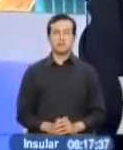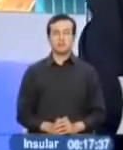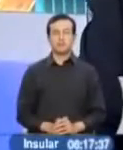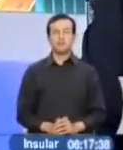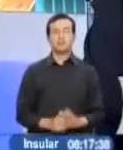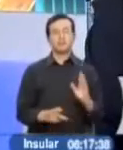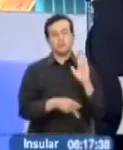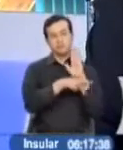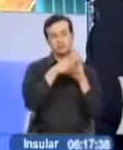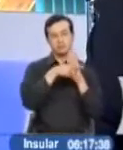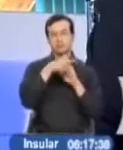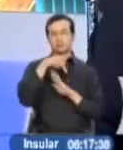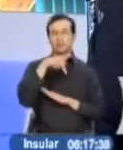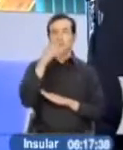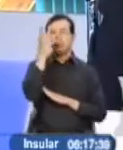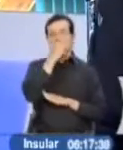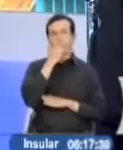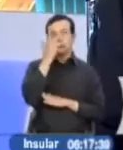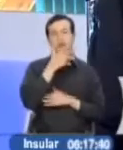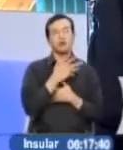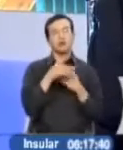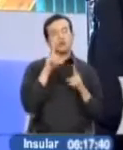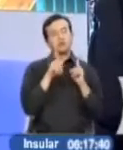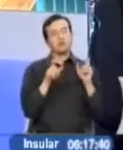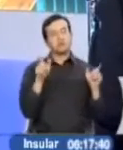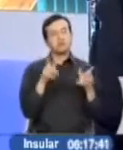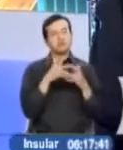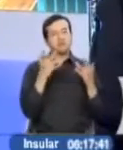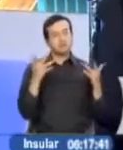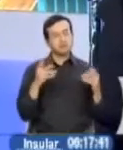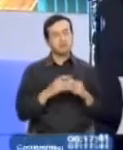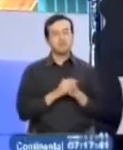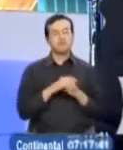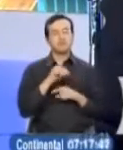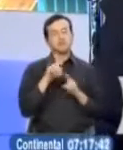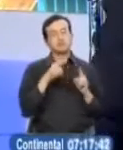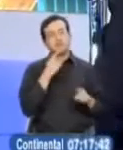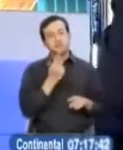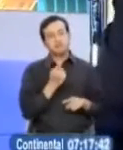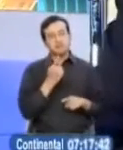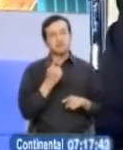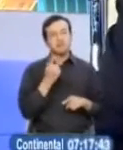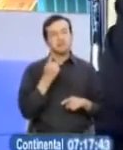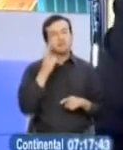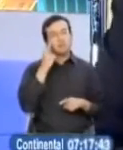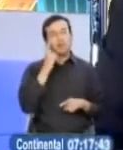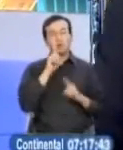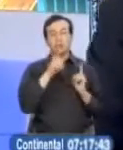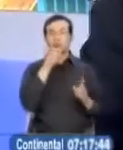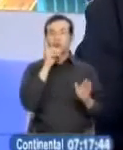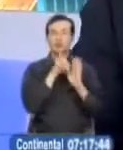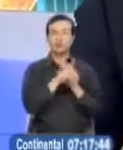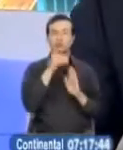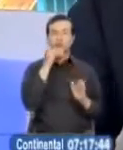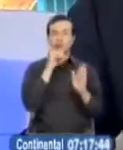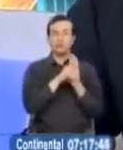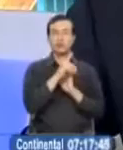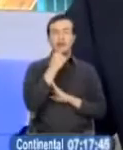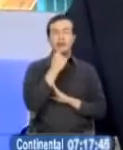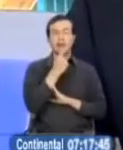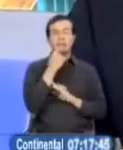Me referiría a Esmeralda, ha generado polémica en algunos sectores y han existido denuncias de supuestos hechos